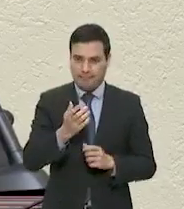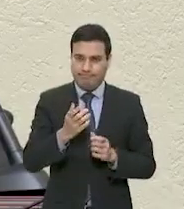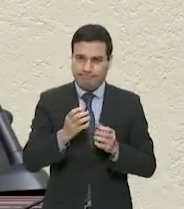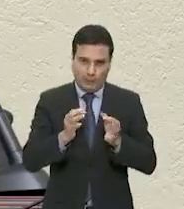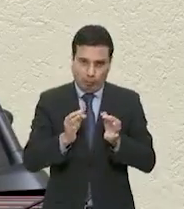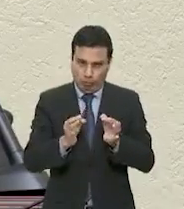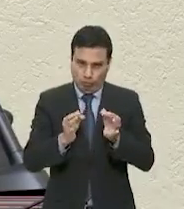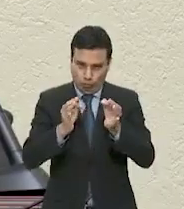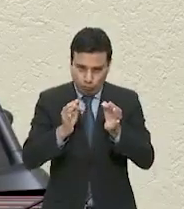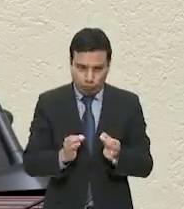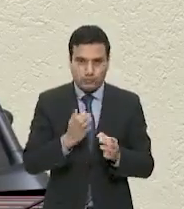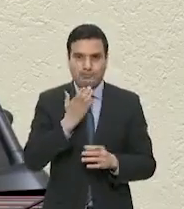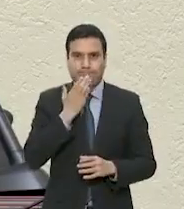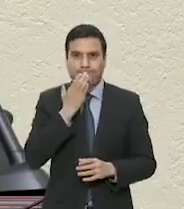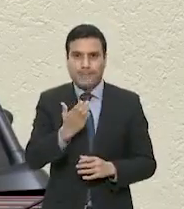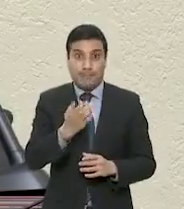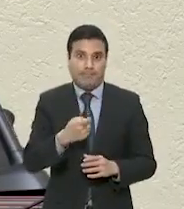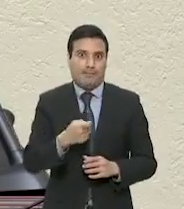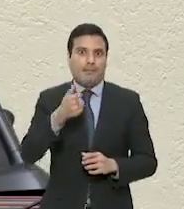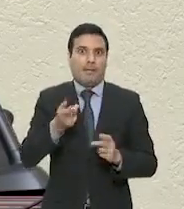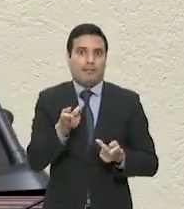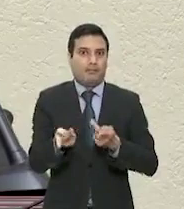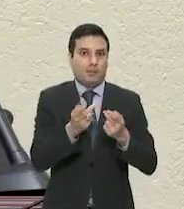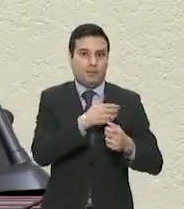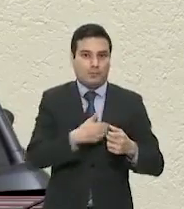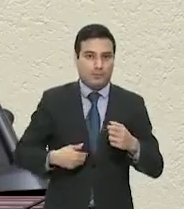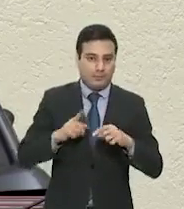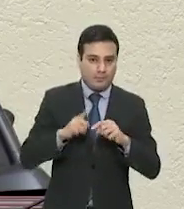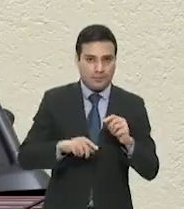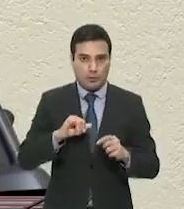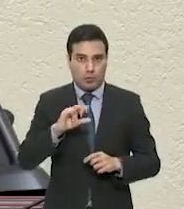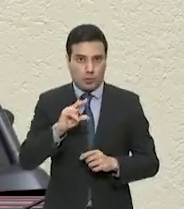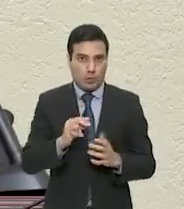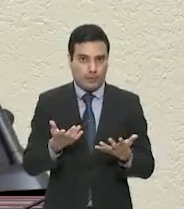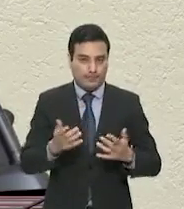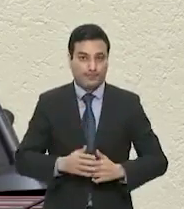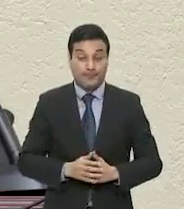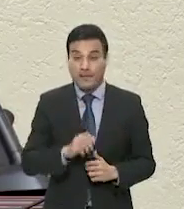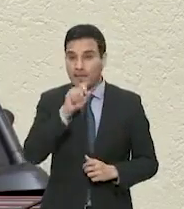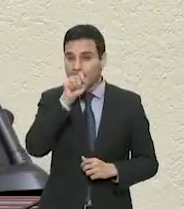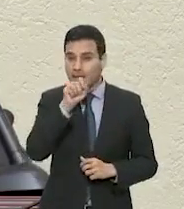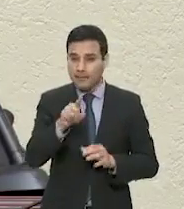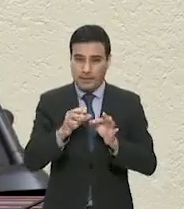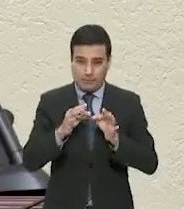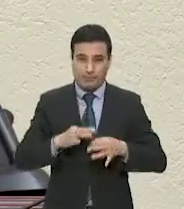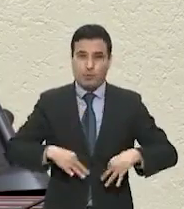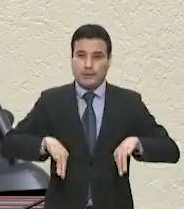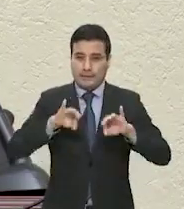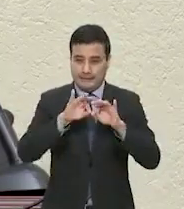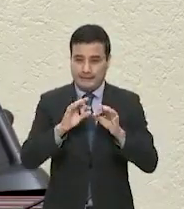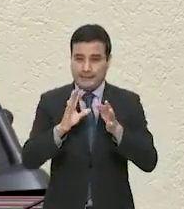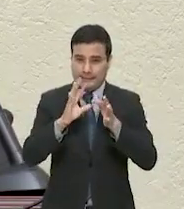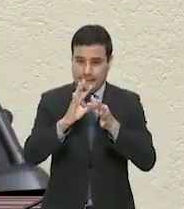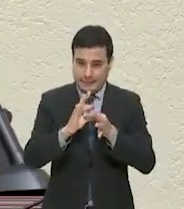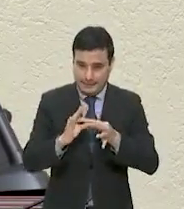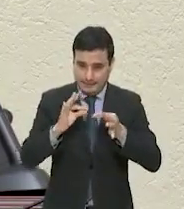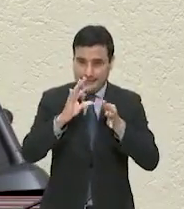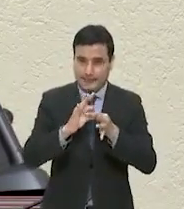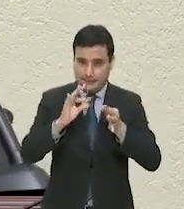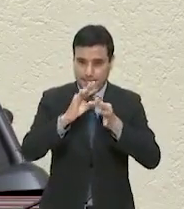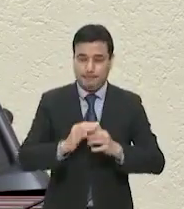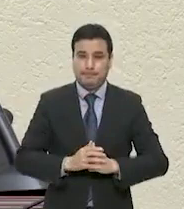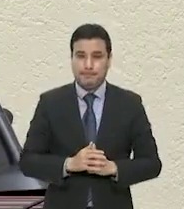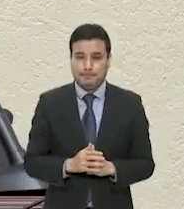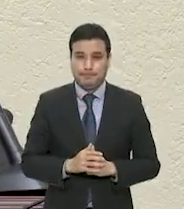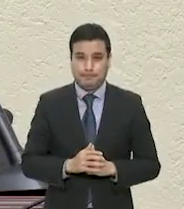inédito de participación ciudadana en ese sentido también es importante de señal dejar en claro que independientemente